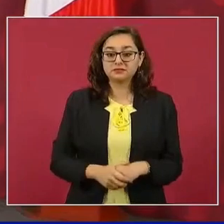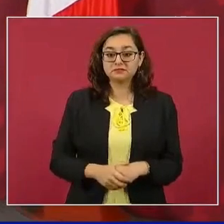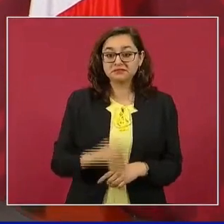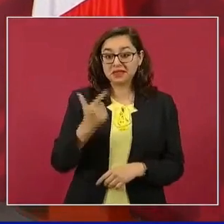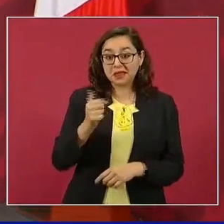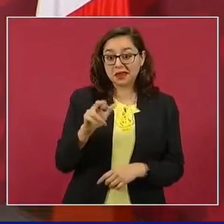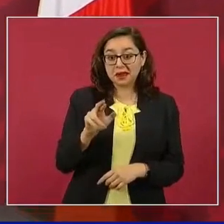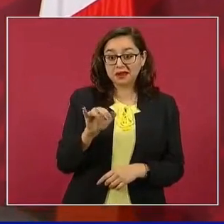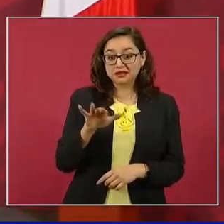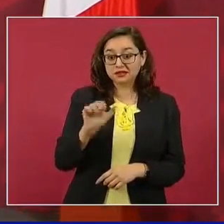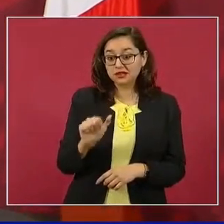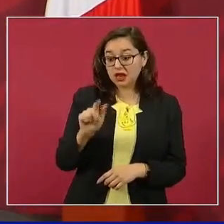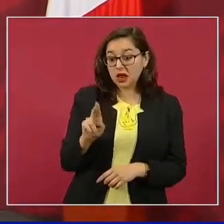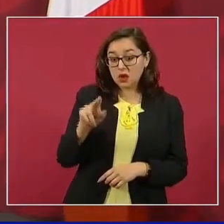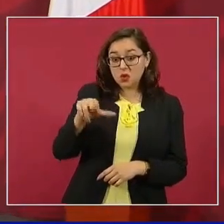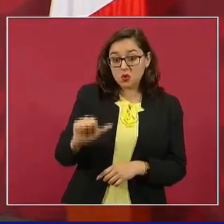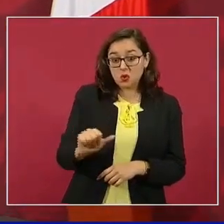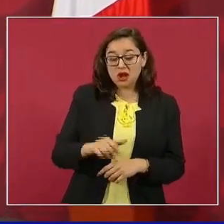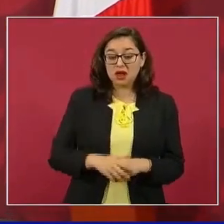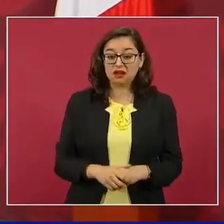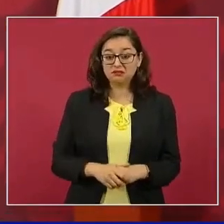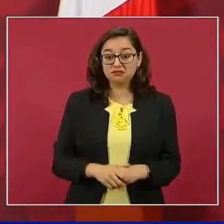García Luna.